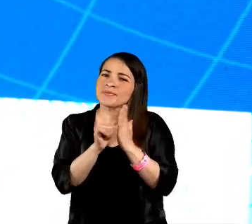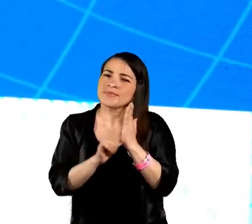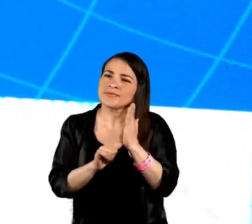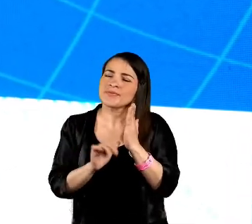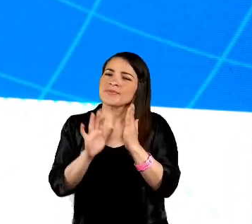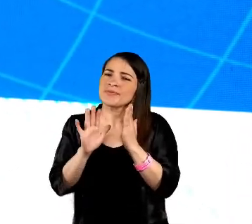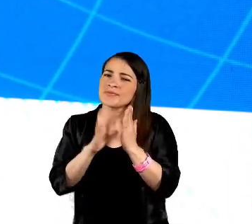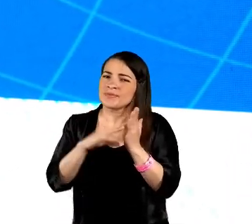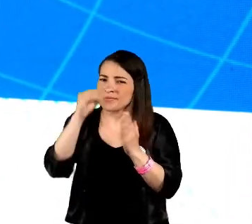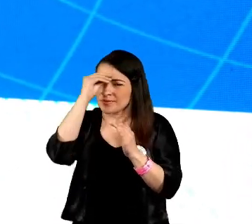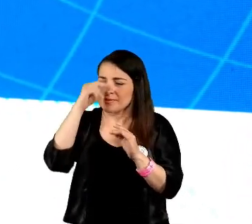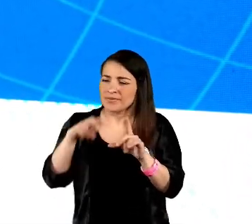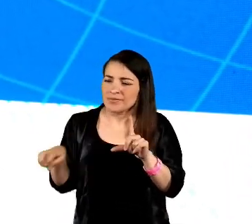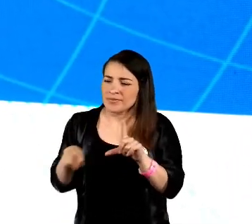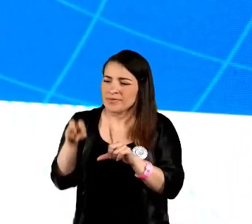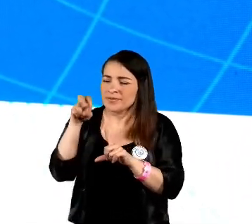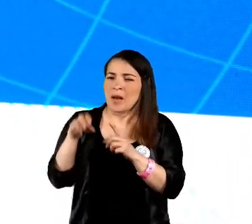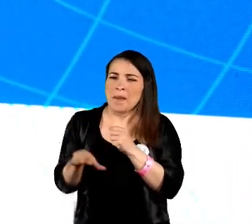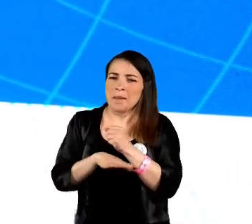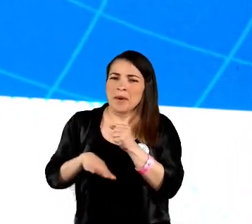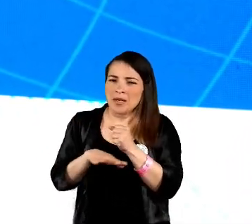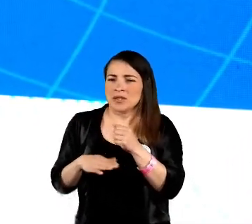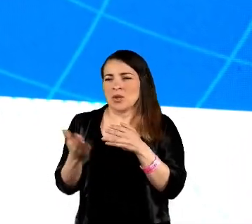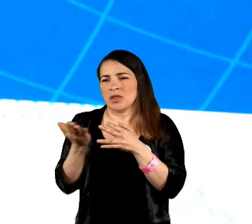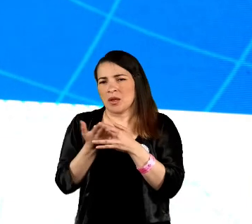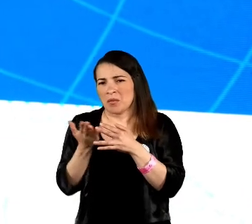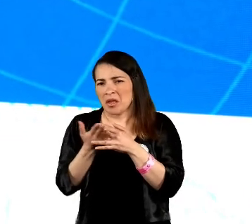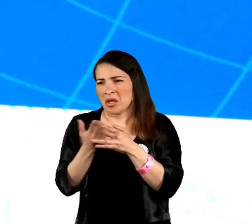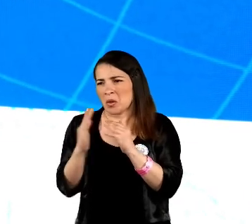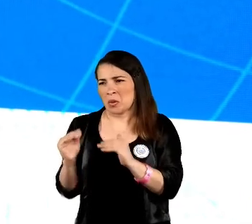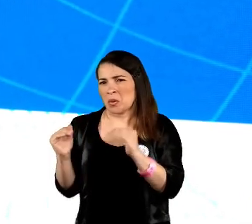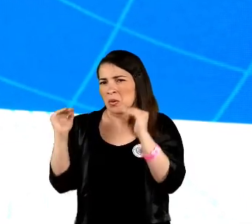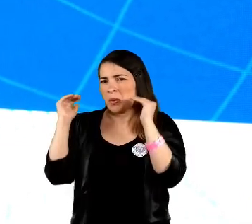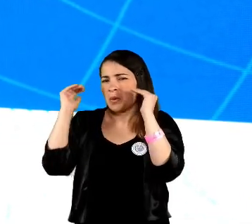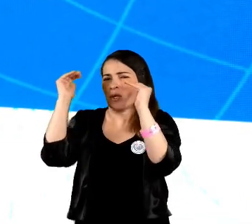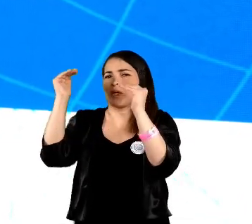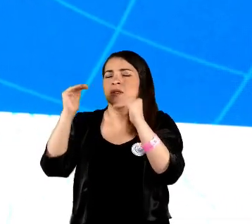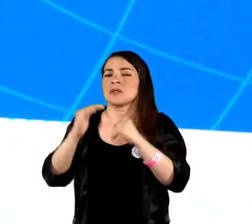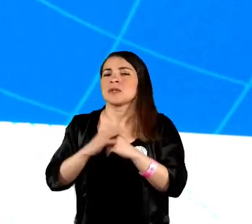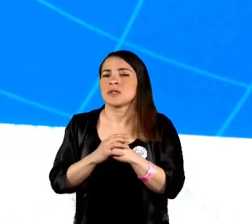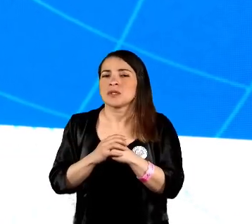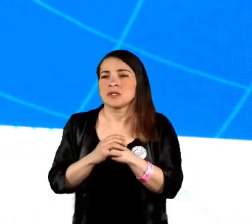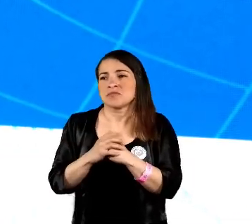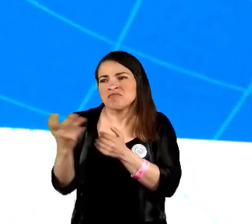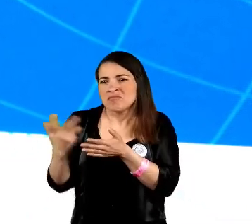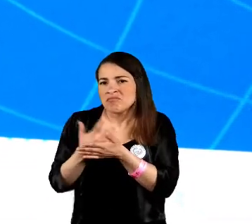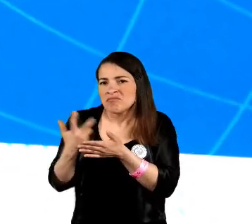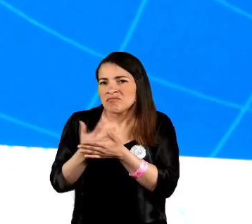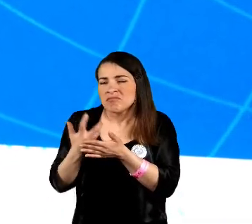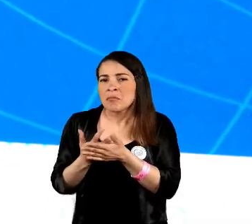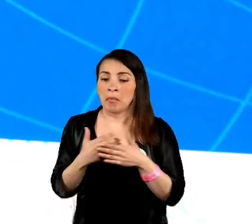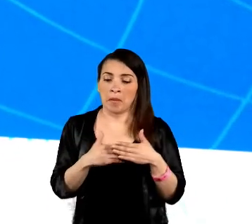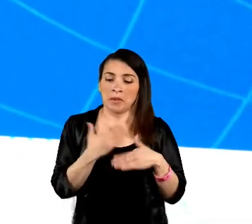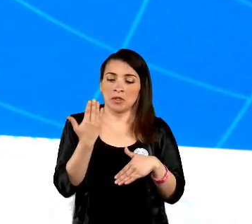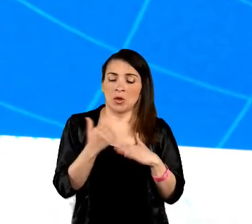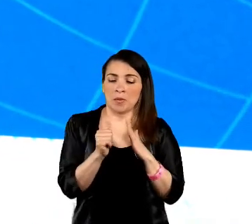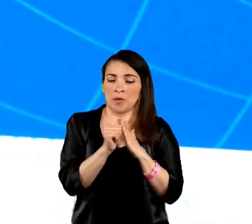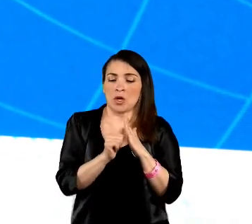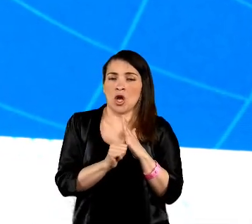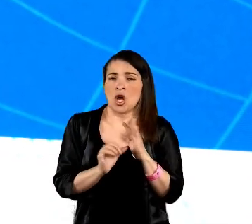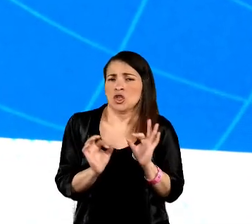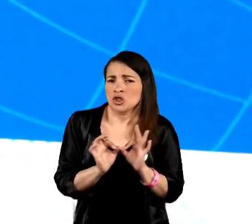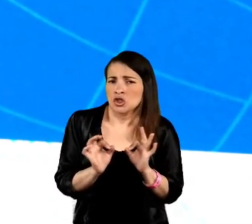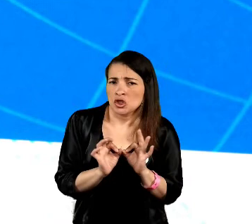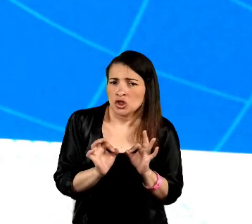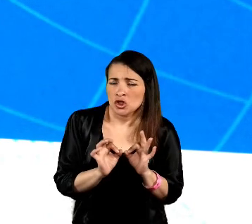ya sea todos los niveles básico intermedio o Pues el más alto Sí verdad Para ya sea empezar como programar pequeño